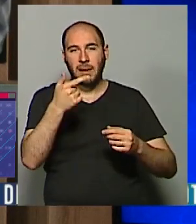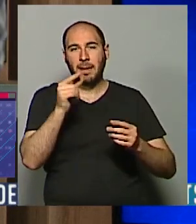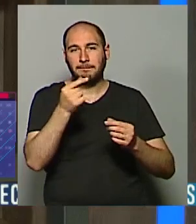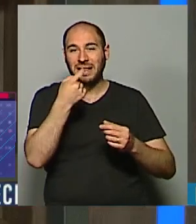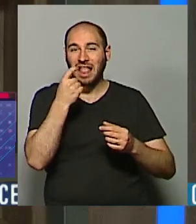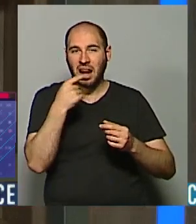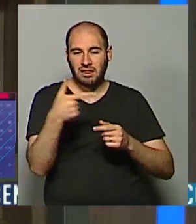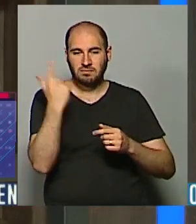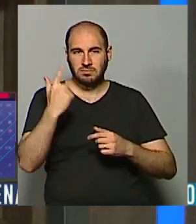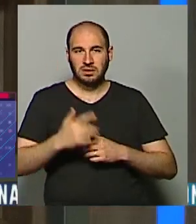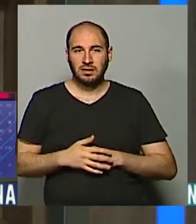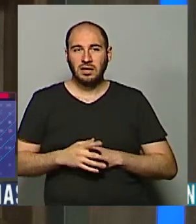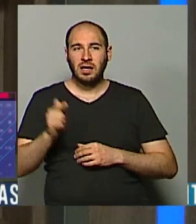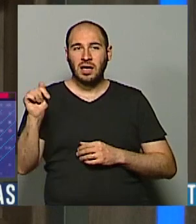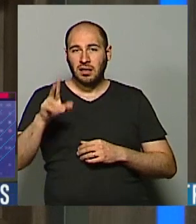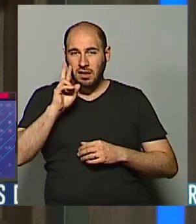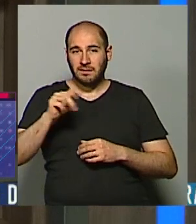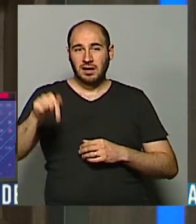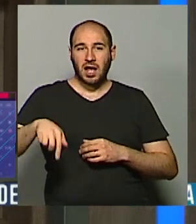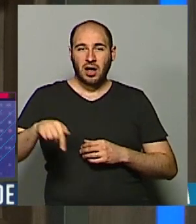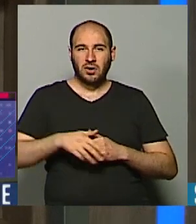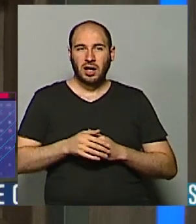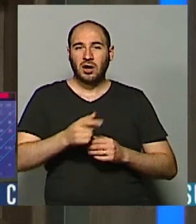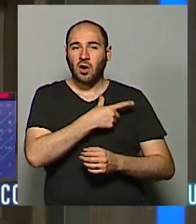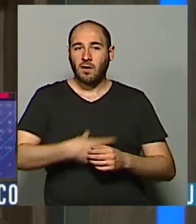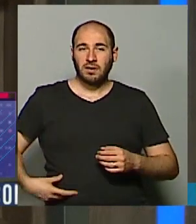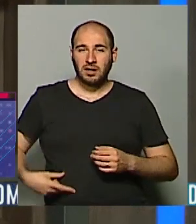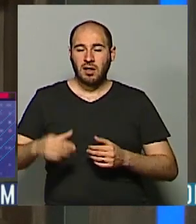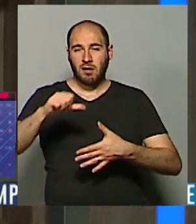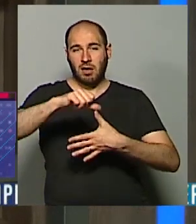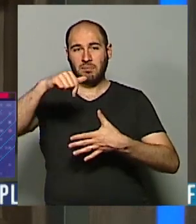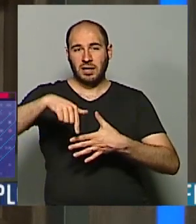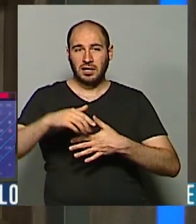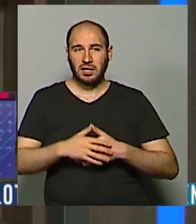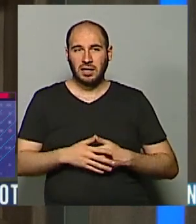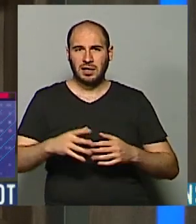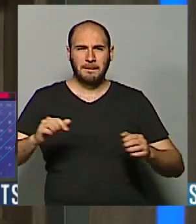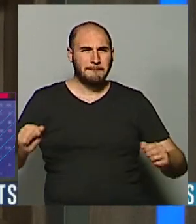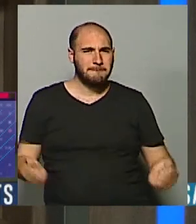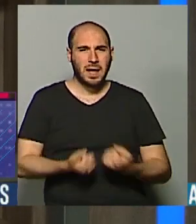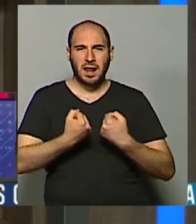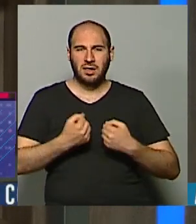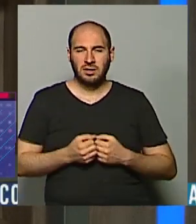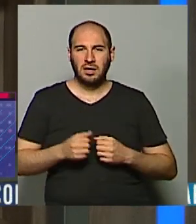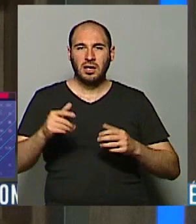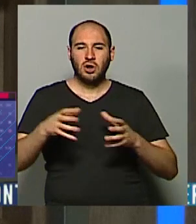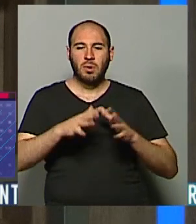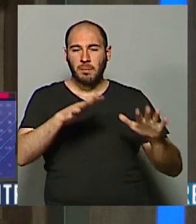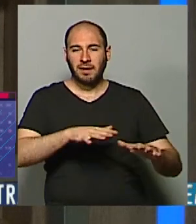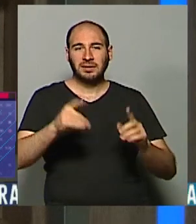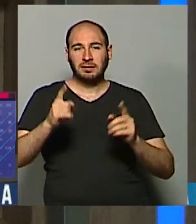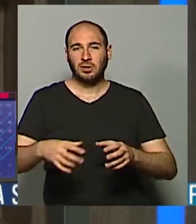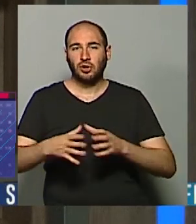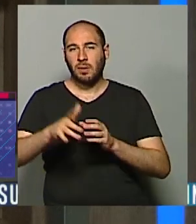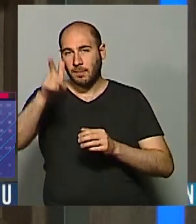De plomo. Y estas son las características que estamos viendo últimamente en los gobiernos de Latinoamérica, sino la crudeza de los manifestantes y también de la parte